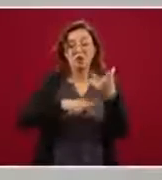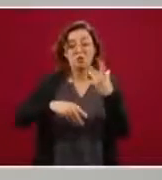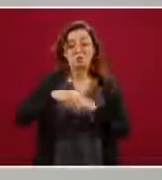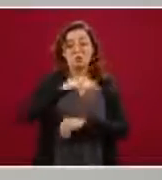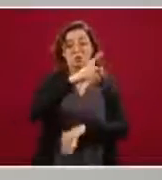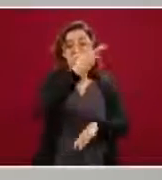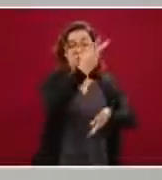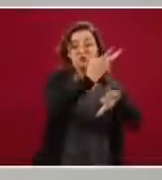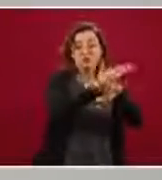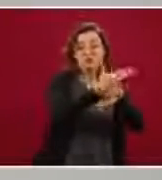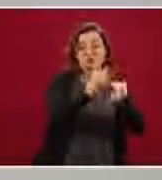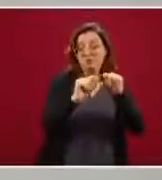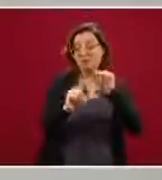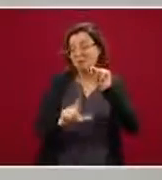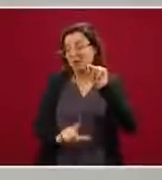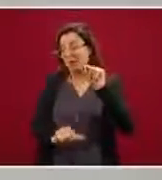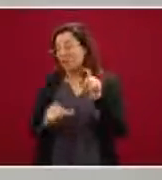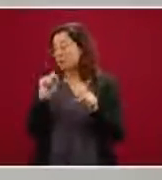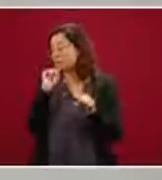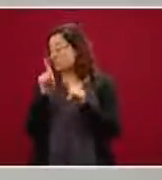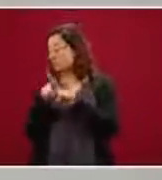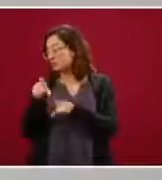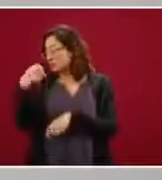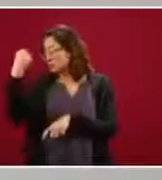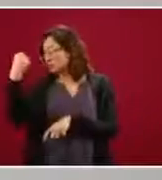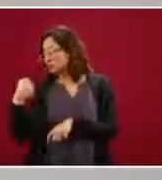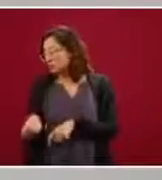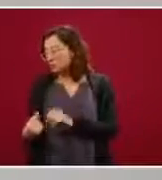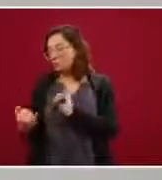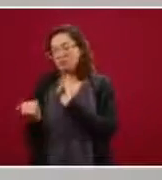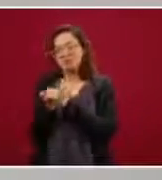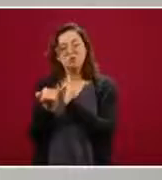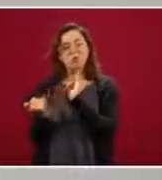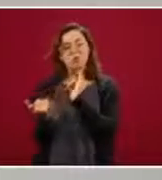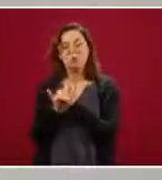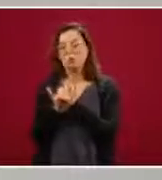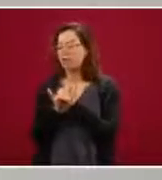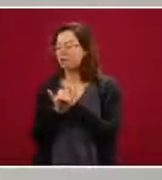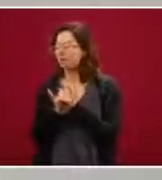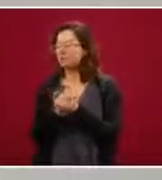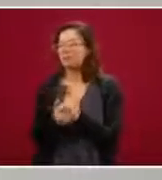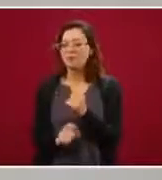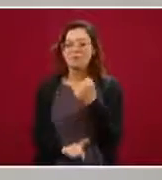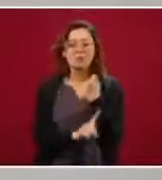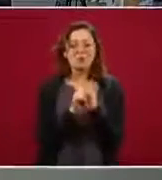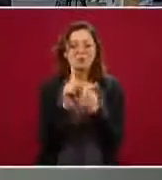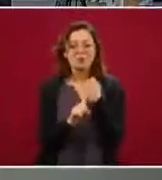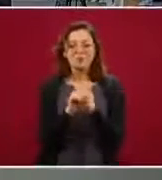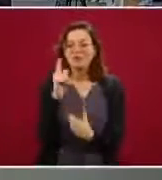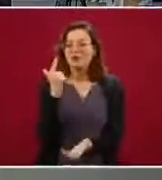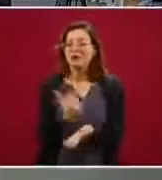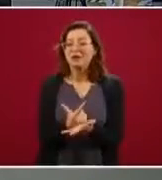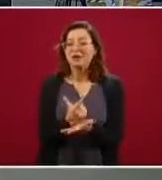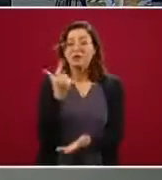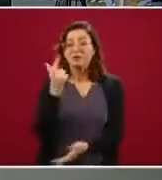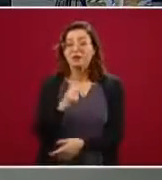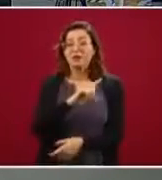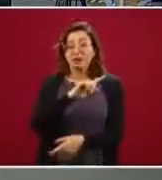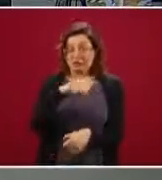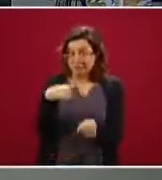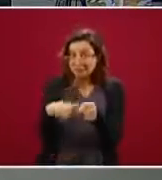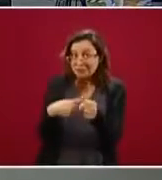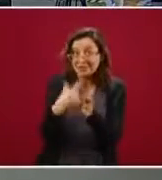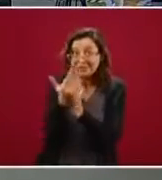países, o si hiciéramos lo mismo en la frontera sur, a los países de la frontera sur, sin que tuviera un efecto